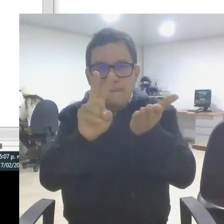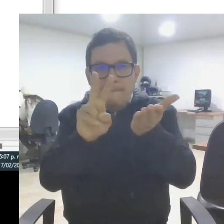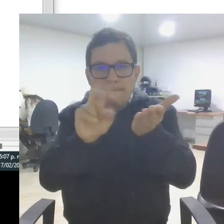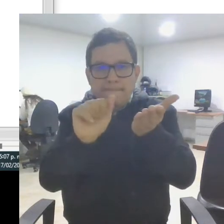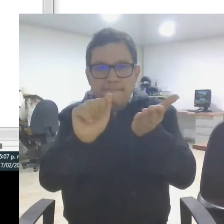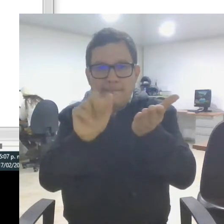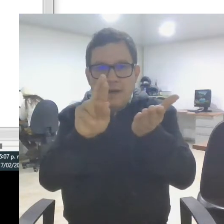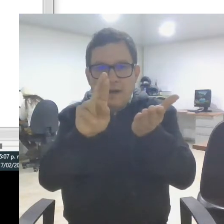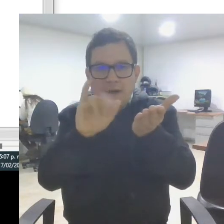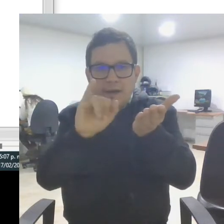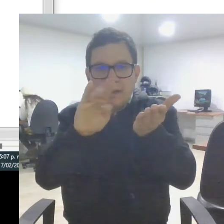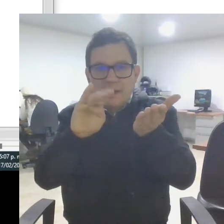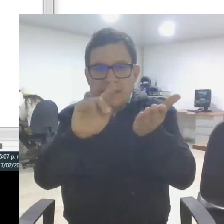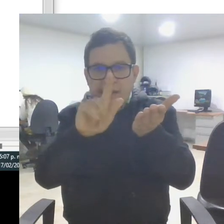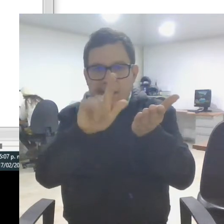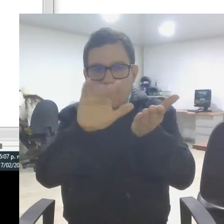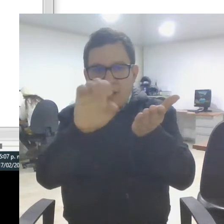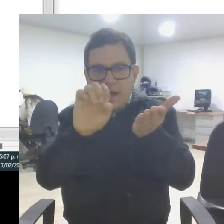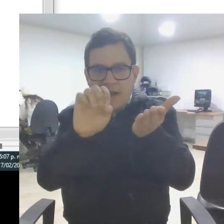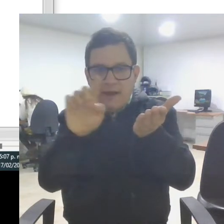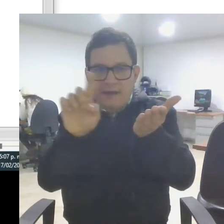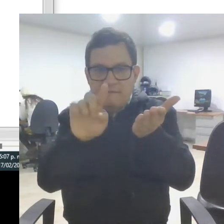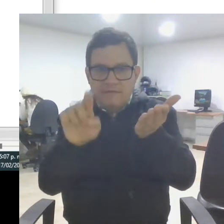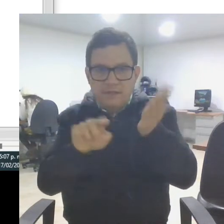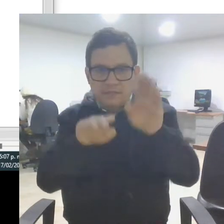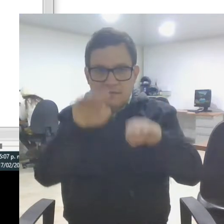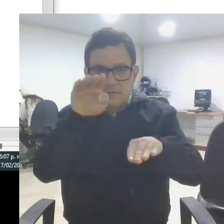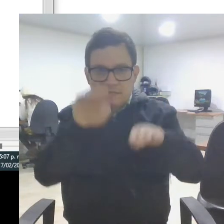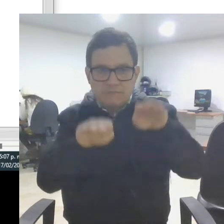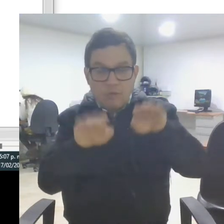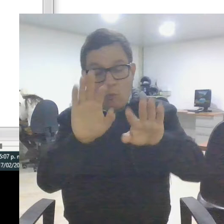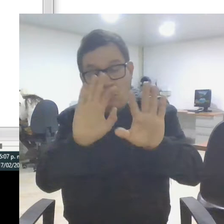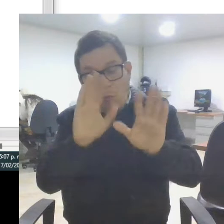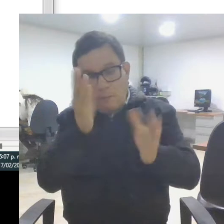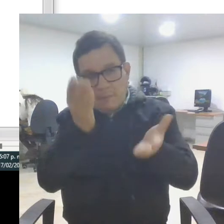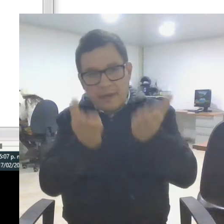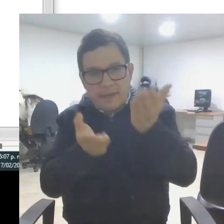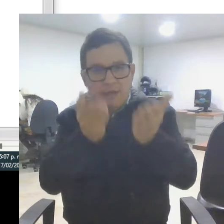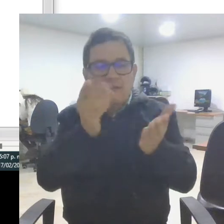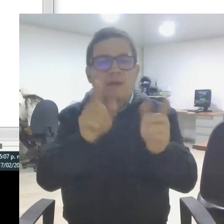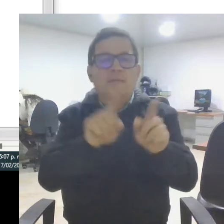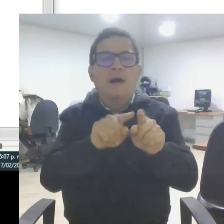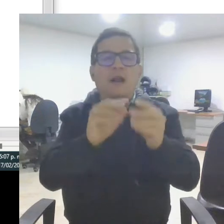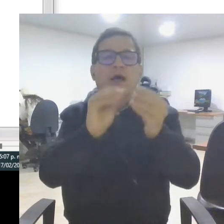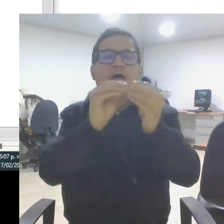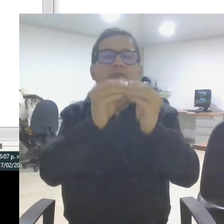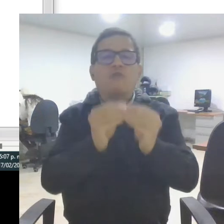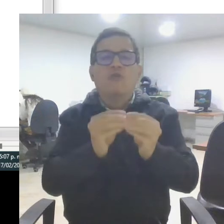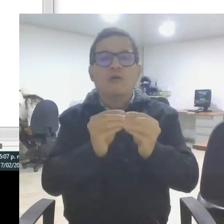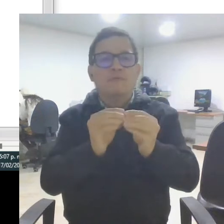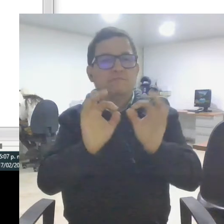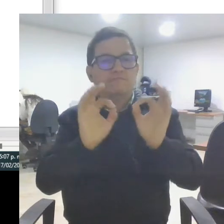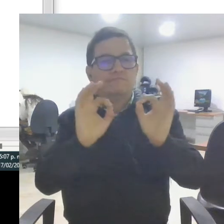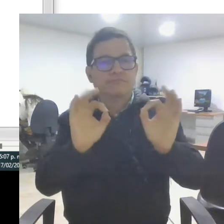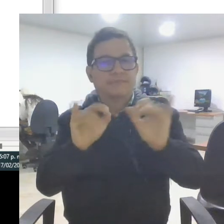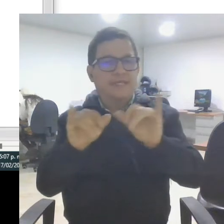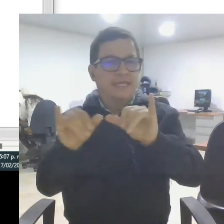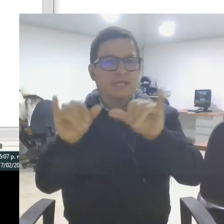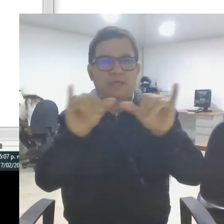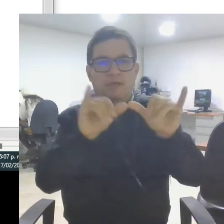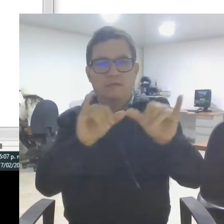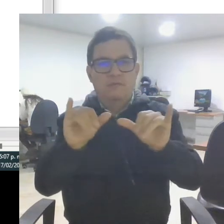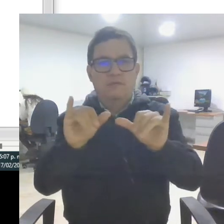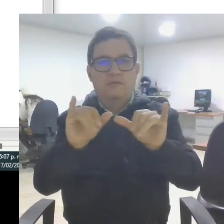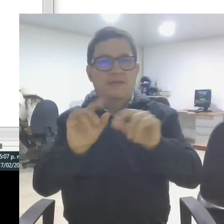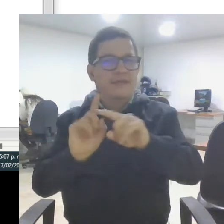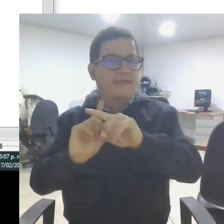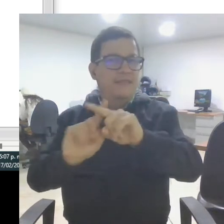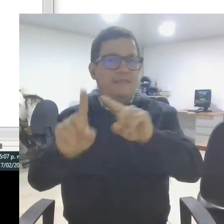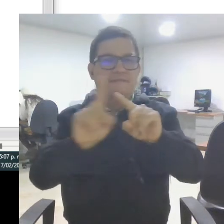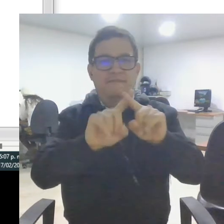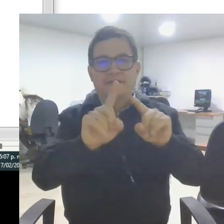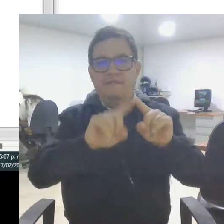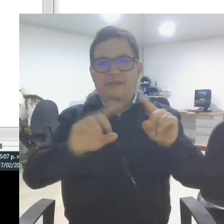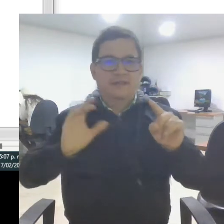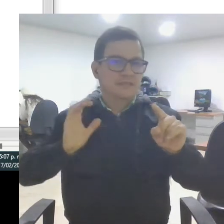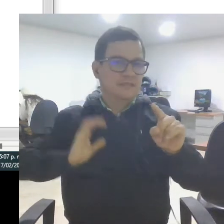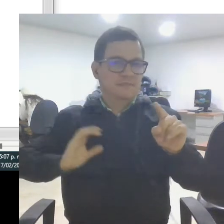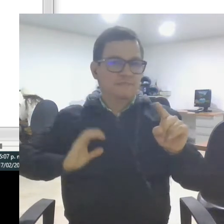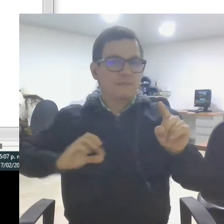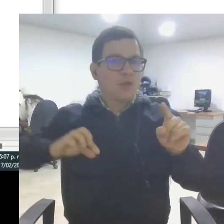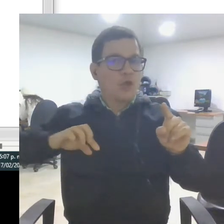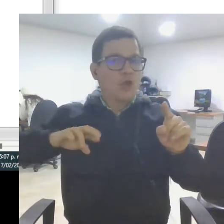cuenta para la forma estándar del método simples primal. Primero, hay varias propiedades,